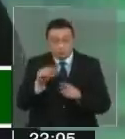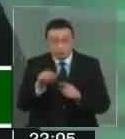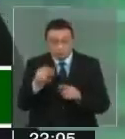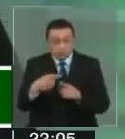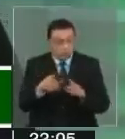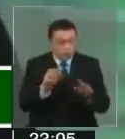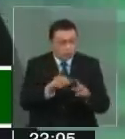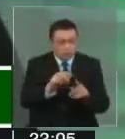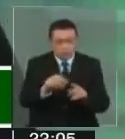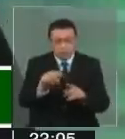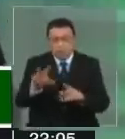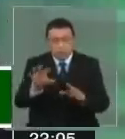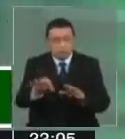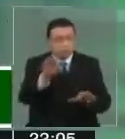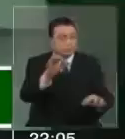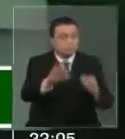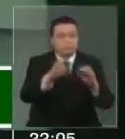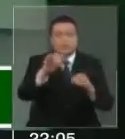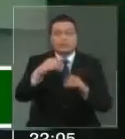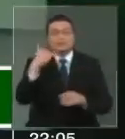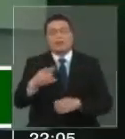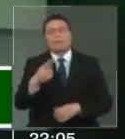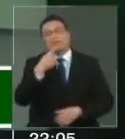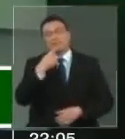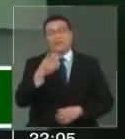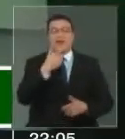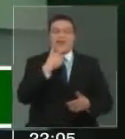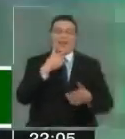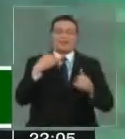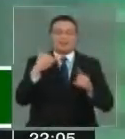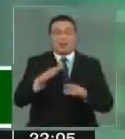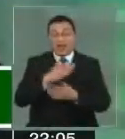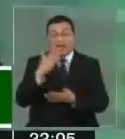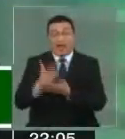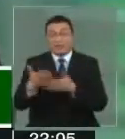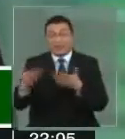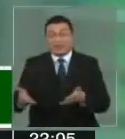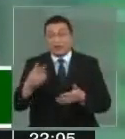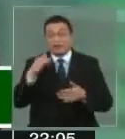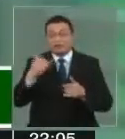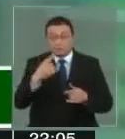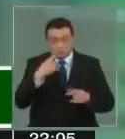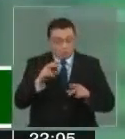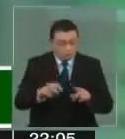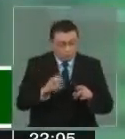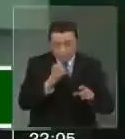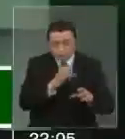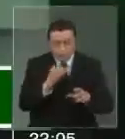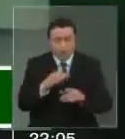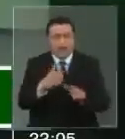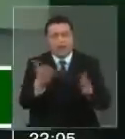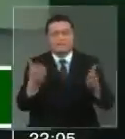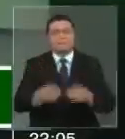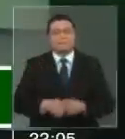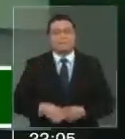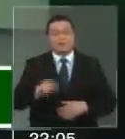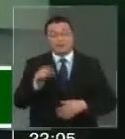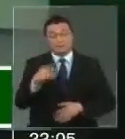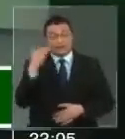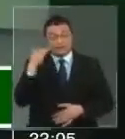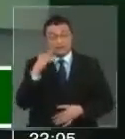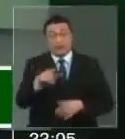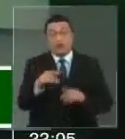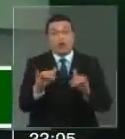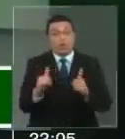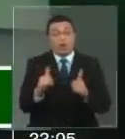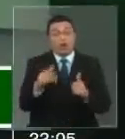todo lo comida que yo iba dejando botado. Ah, ya. Y hasta el día de hoy así me encuentran también. ¿Y esa niña jugaba